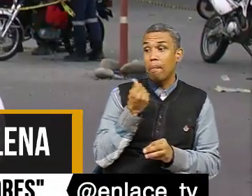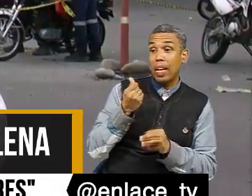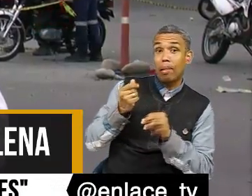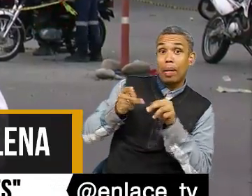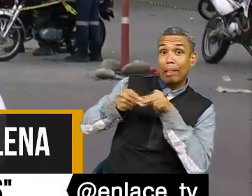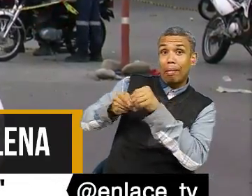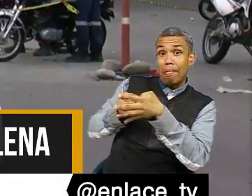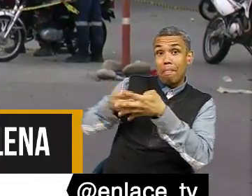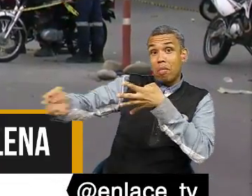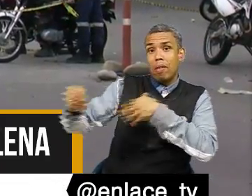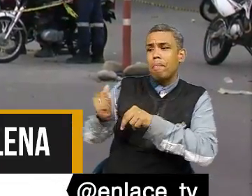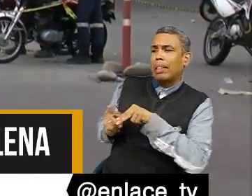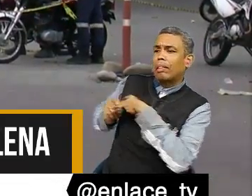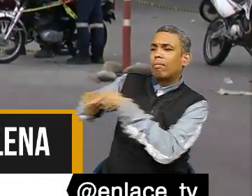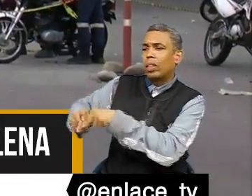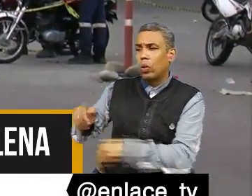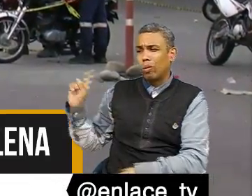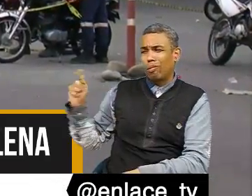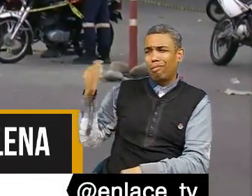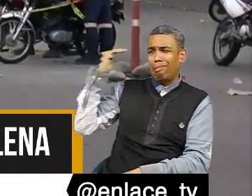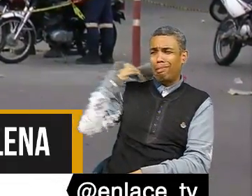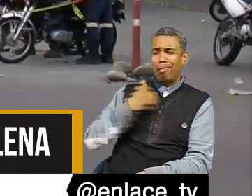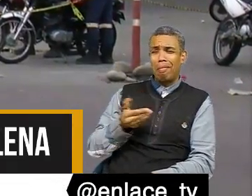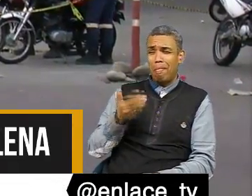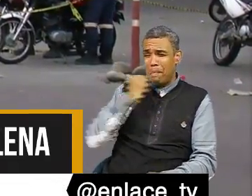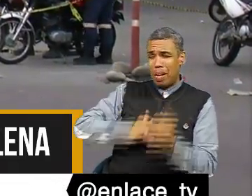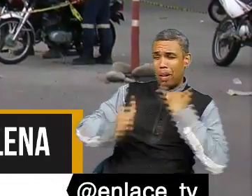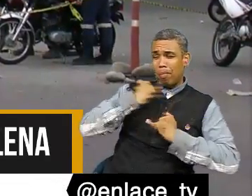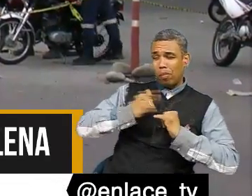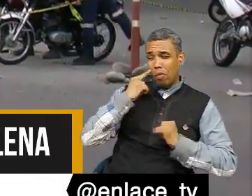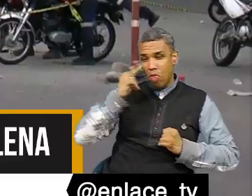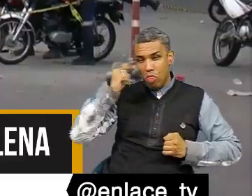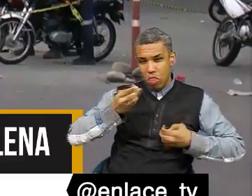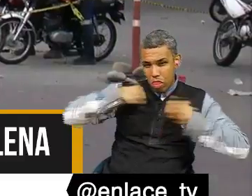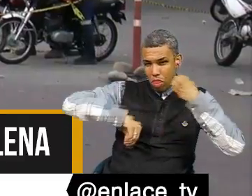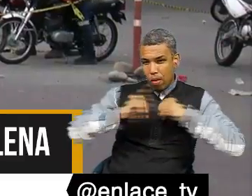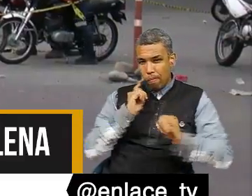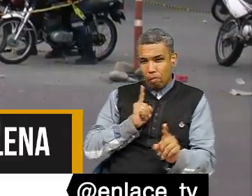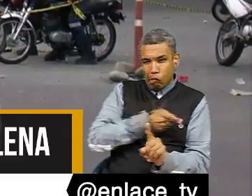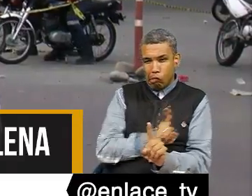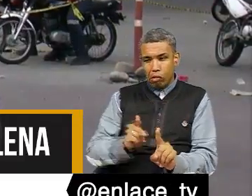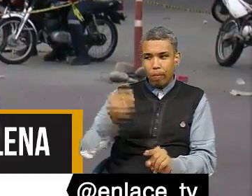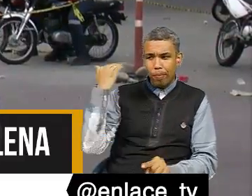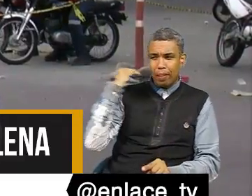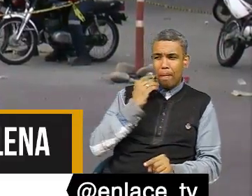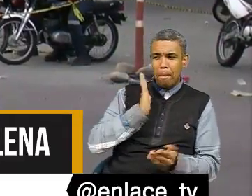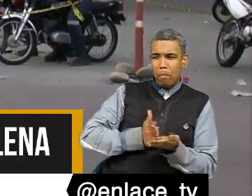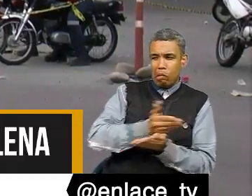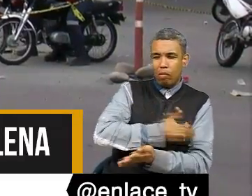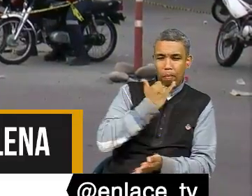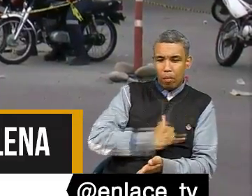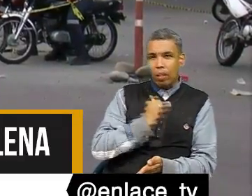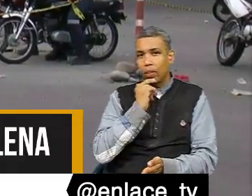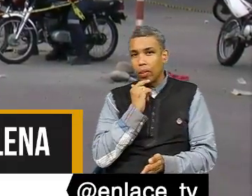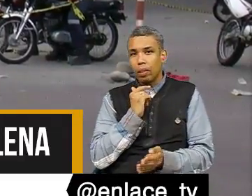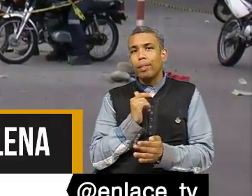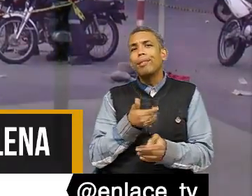momento no se conoce. Solo hasta mañana en horas podrá saberse si se da esa nueva sociedad o se hunde el proyecto. Sí, Yanela,